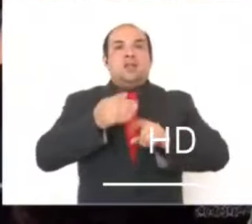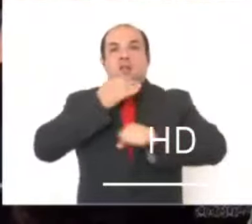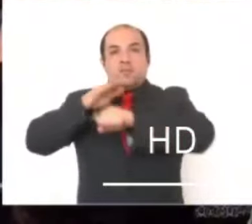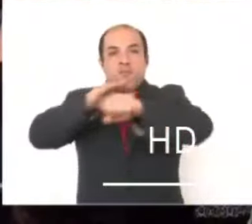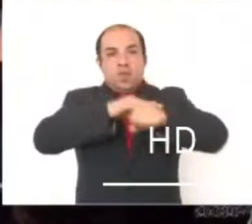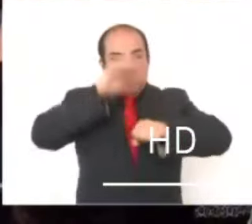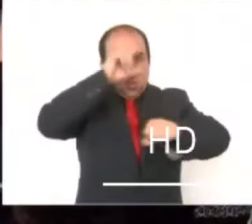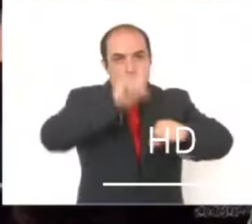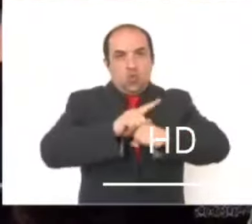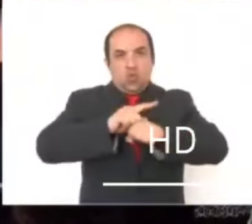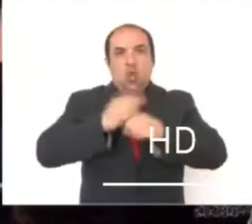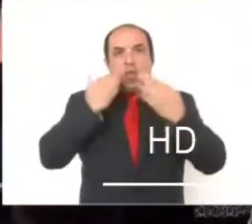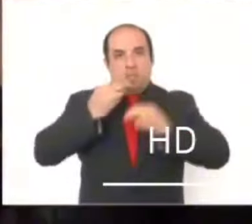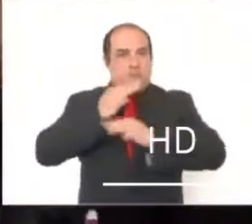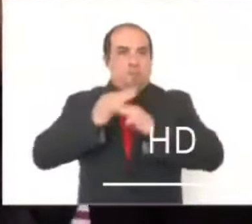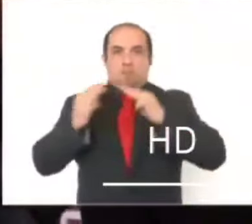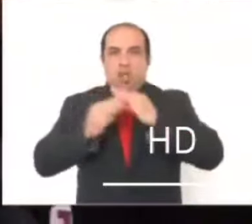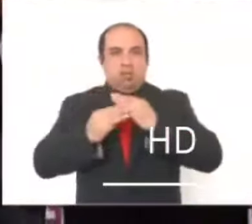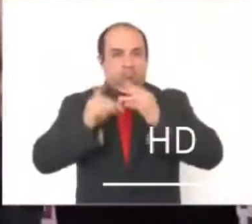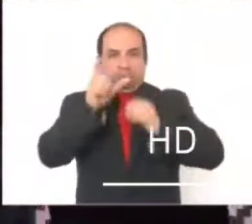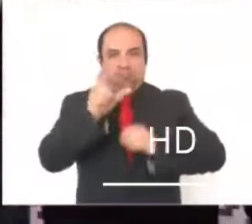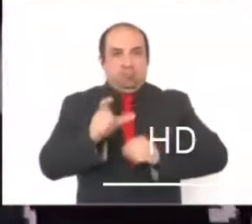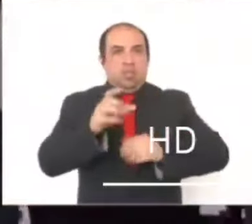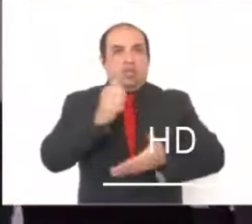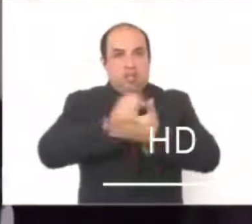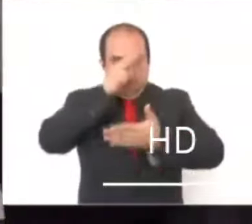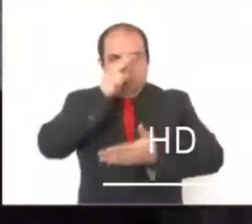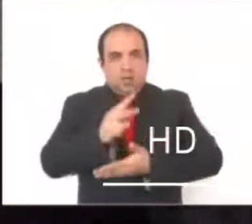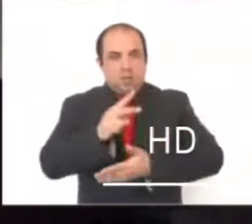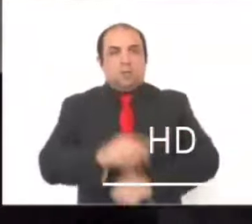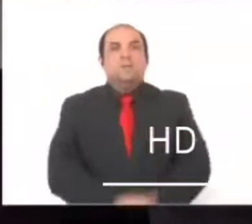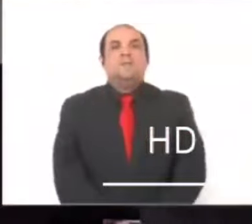Cultural Inmaterial de la Ciudad de México.